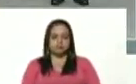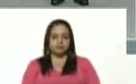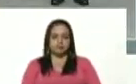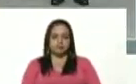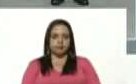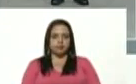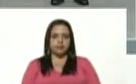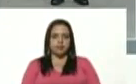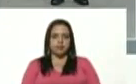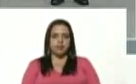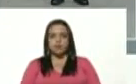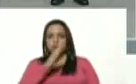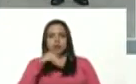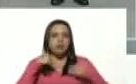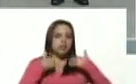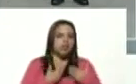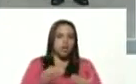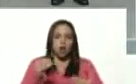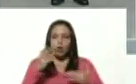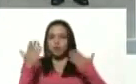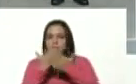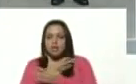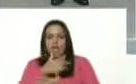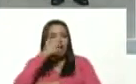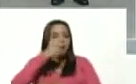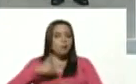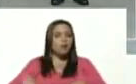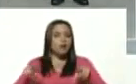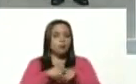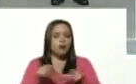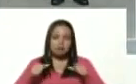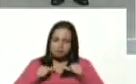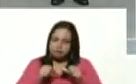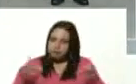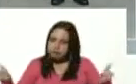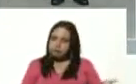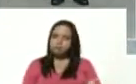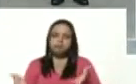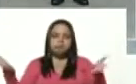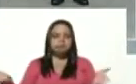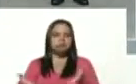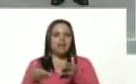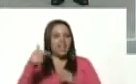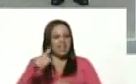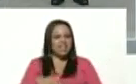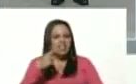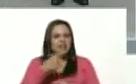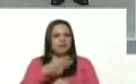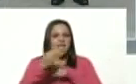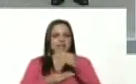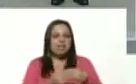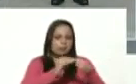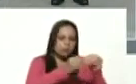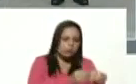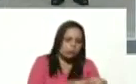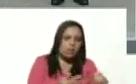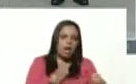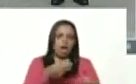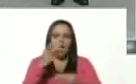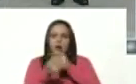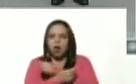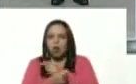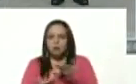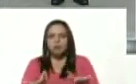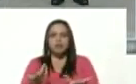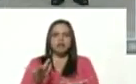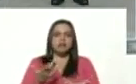en vez de rendirse, en vez de confundirse, el pueblo más bien echó espalante. Aquí lo que hay que hacer esto, aquí hay que hacer esto, convocar la comunidad,